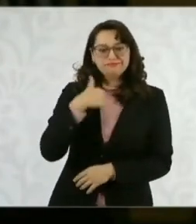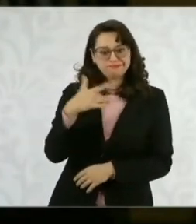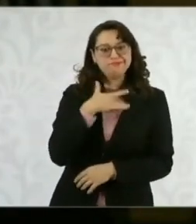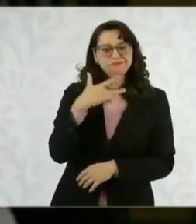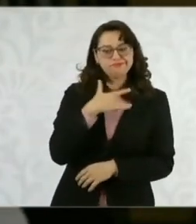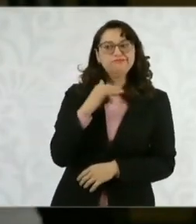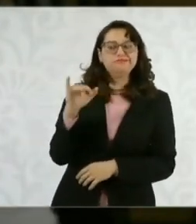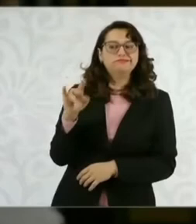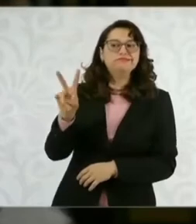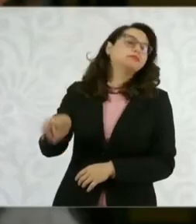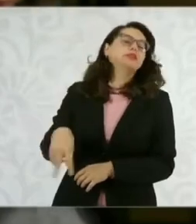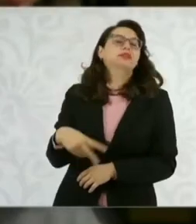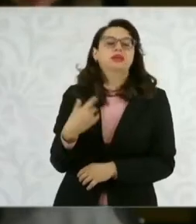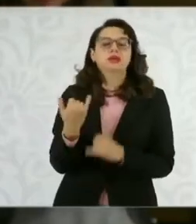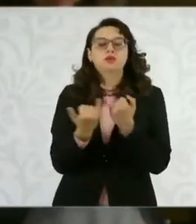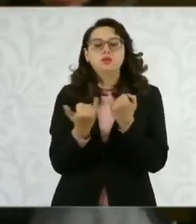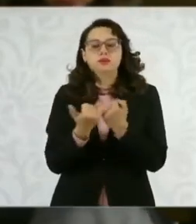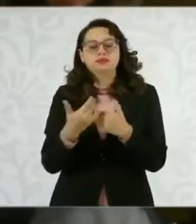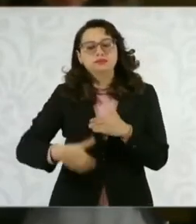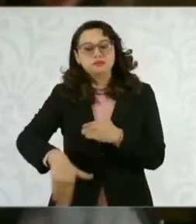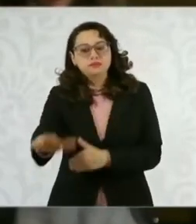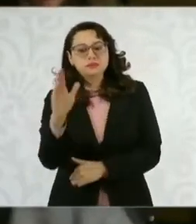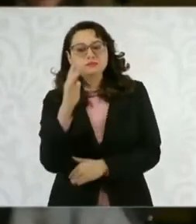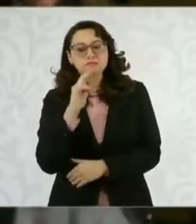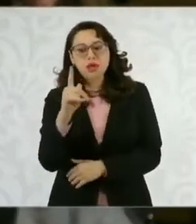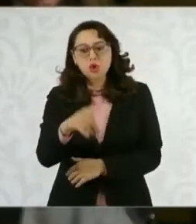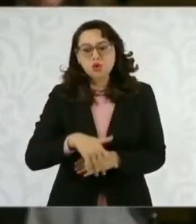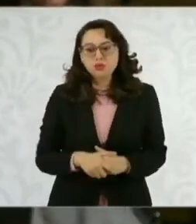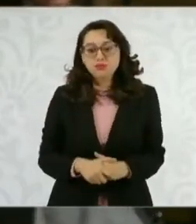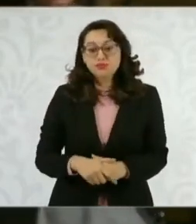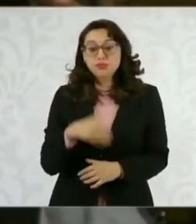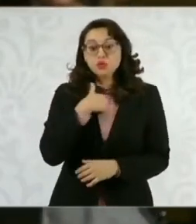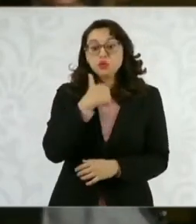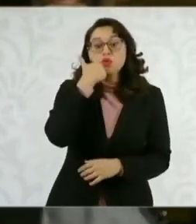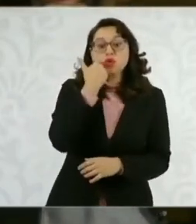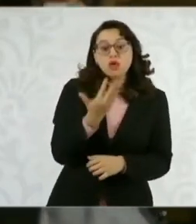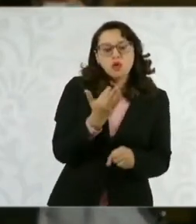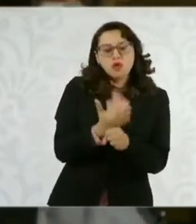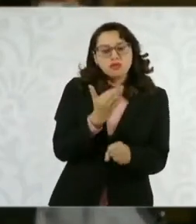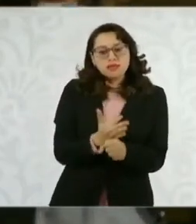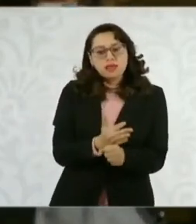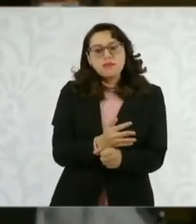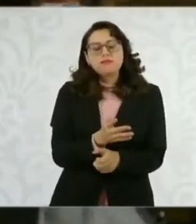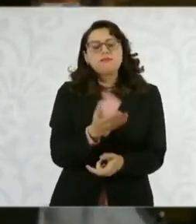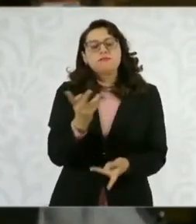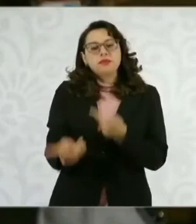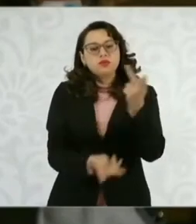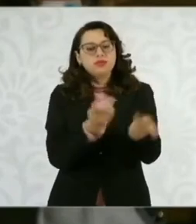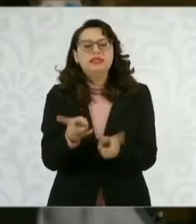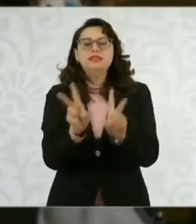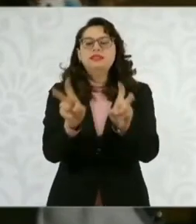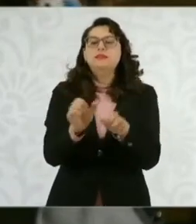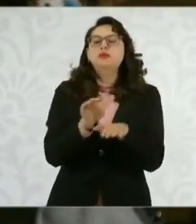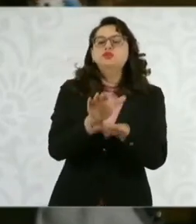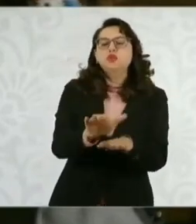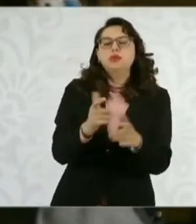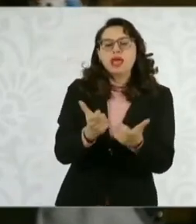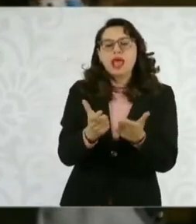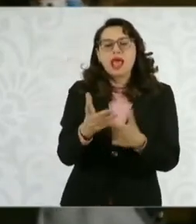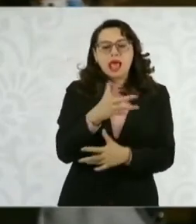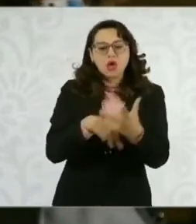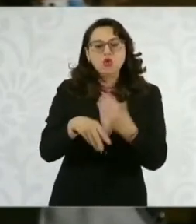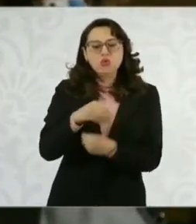yo quiero aprovechar esta instancia del arranque de año para plantearle parte del tema económico. Mire, me llamó mucho la atención